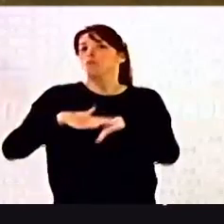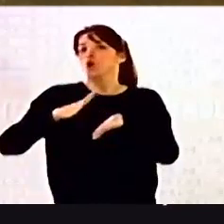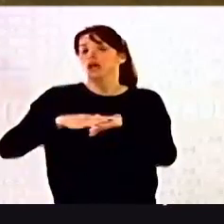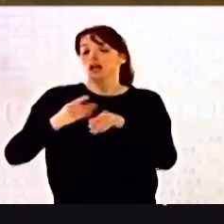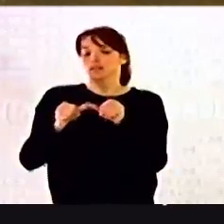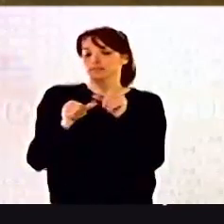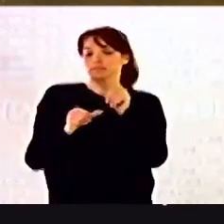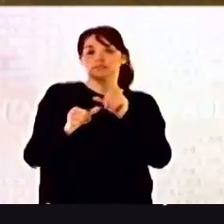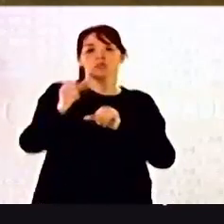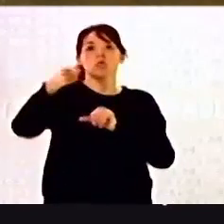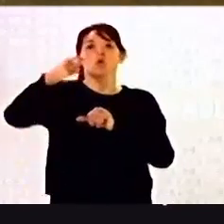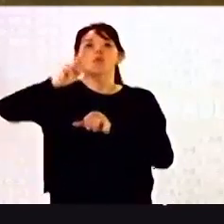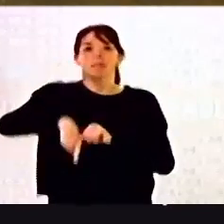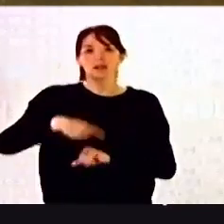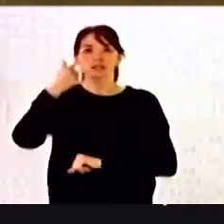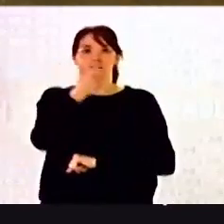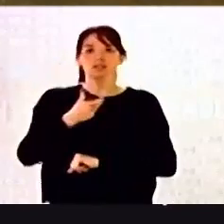la situación del Cuartillo,